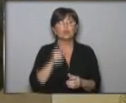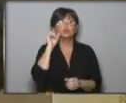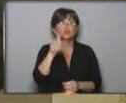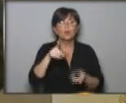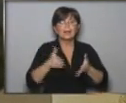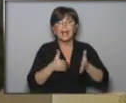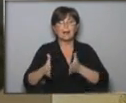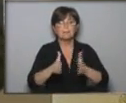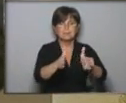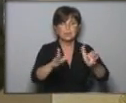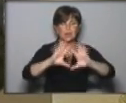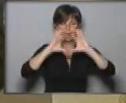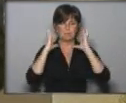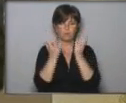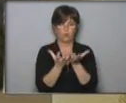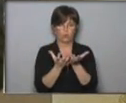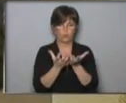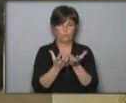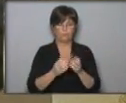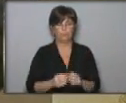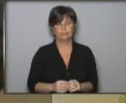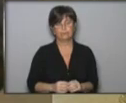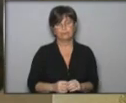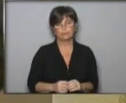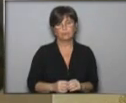su camino en el mundo,